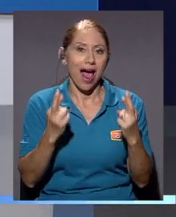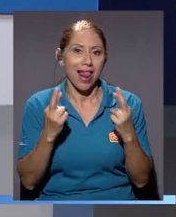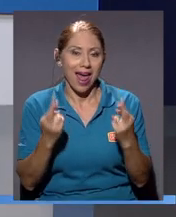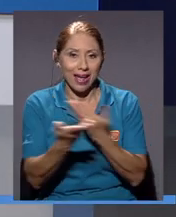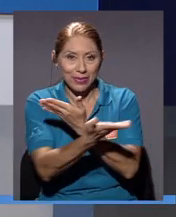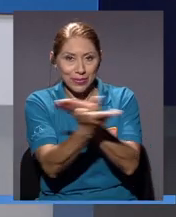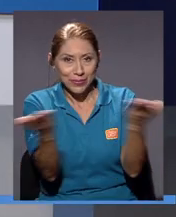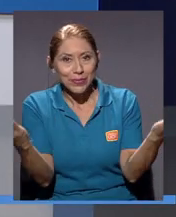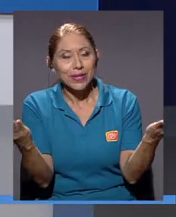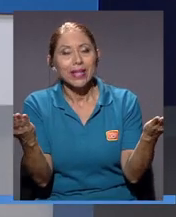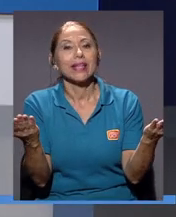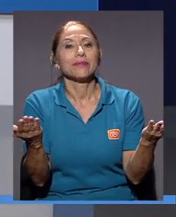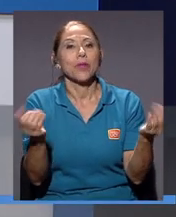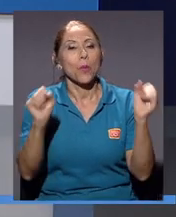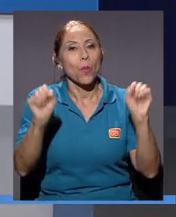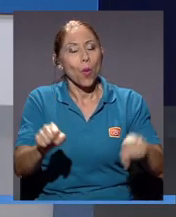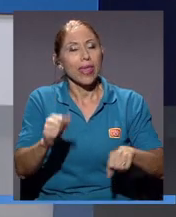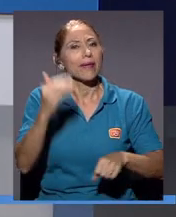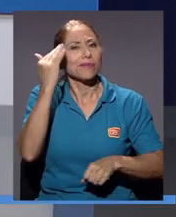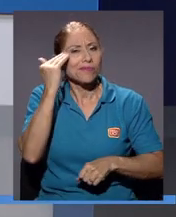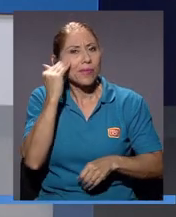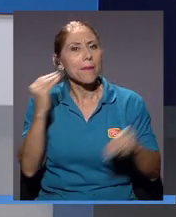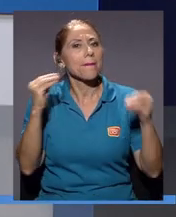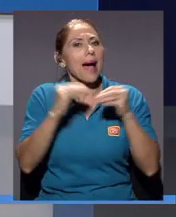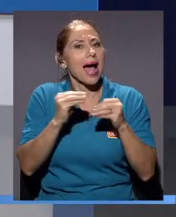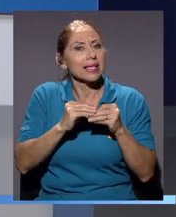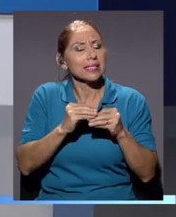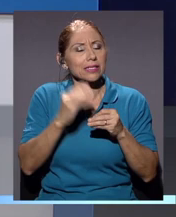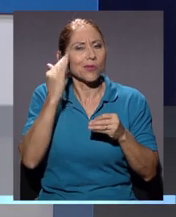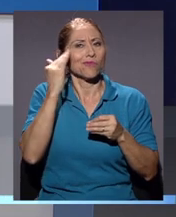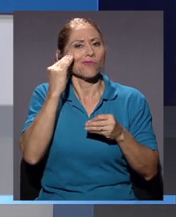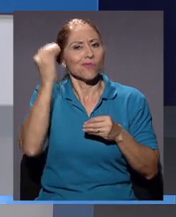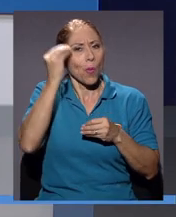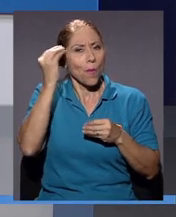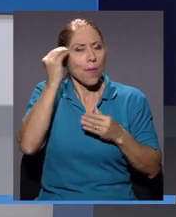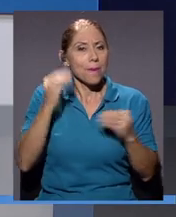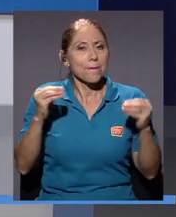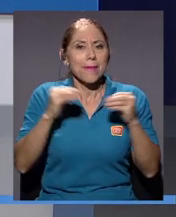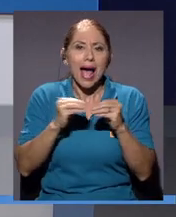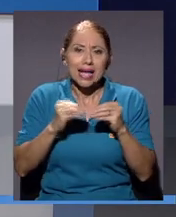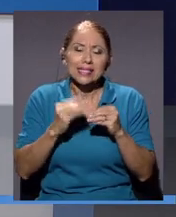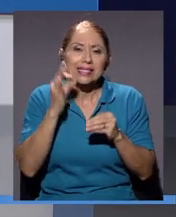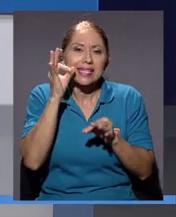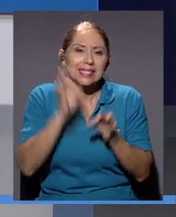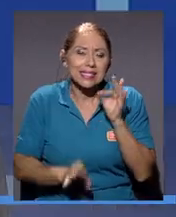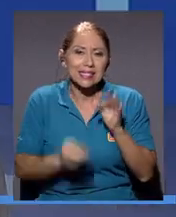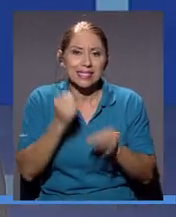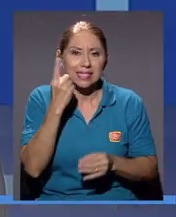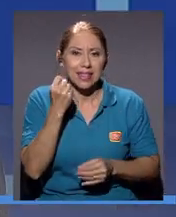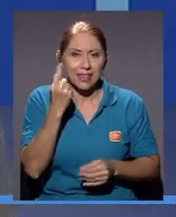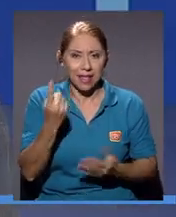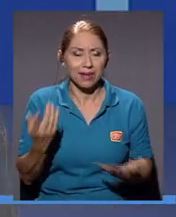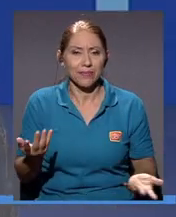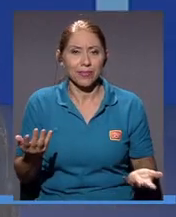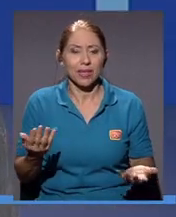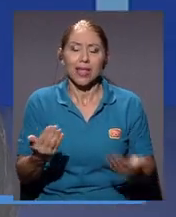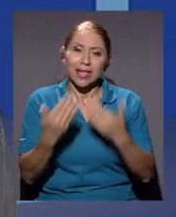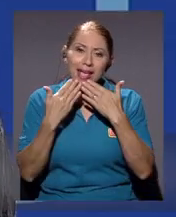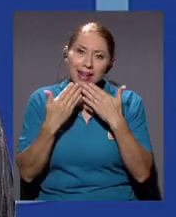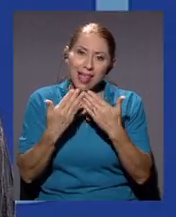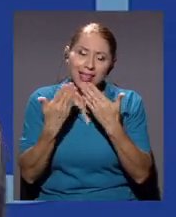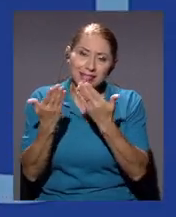nuestros televidentes puedan tener un poquito más de elementos de juicio de una manera un poco más sencilla de entender verdad y bueno